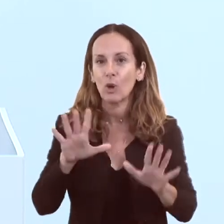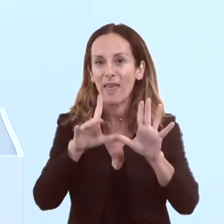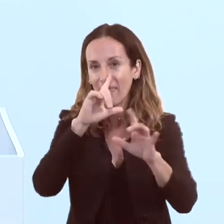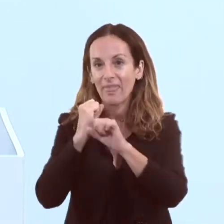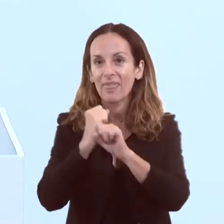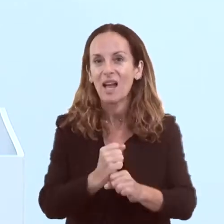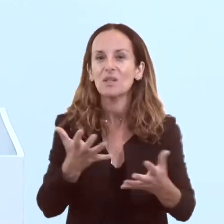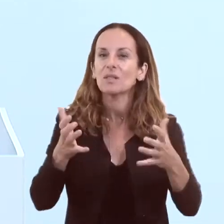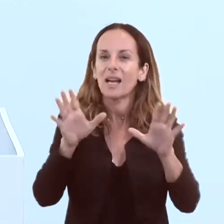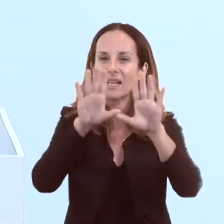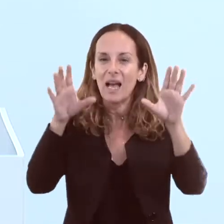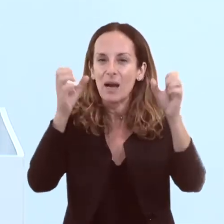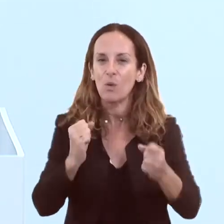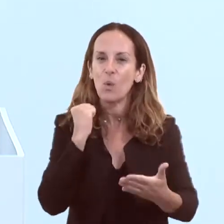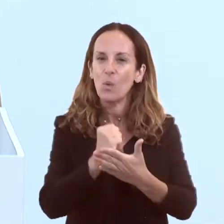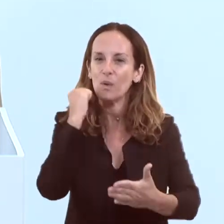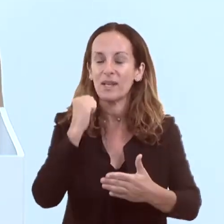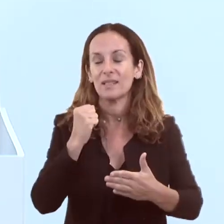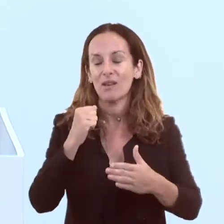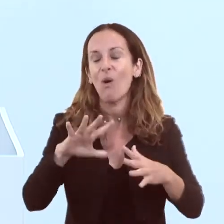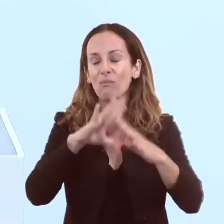como patrimonio mundial